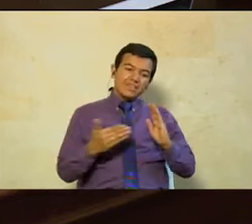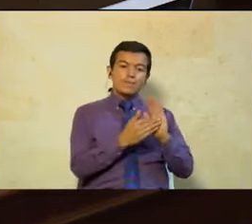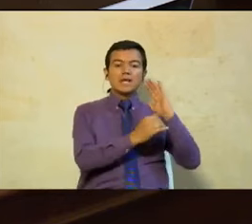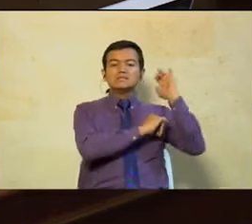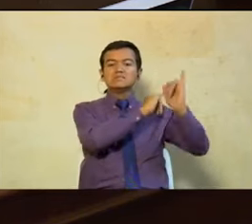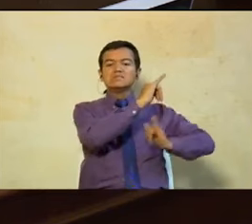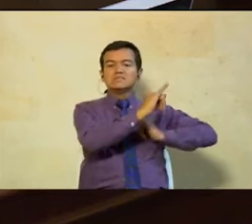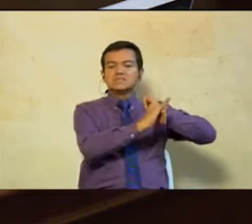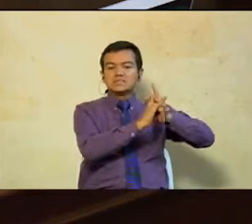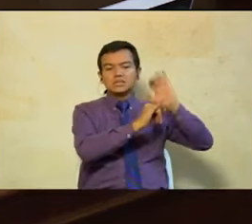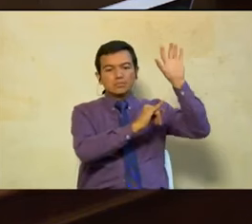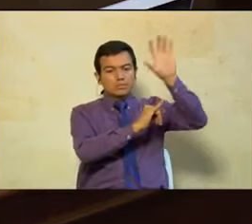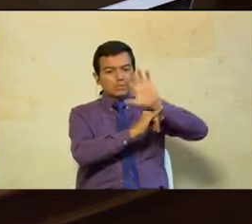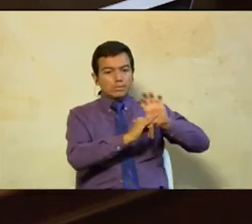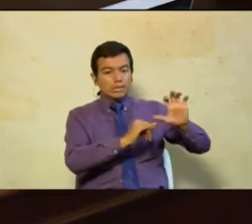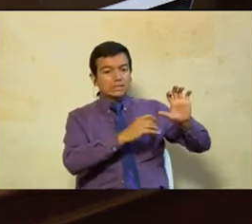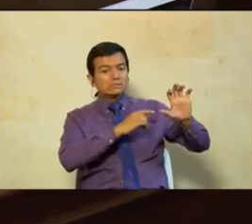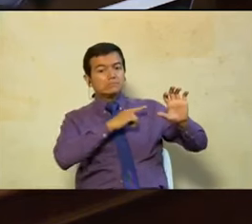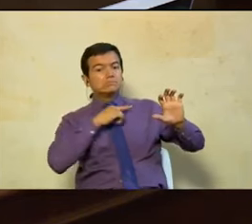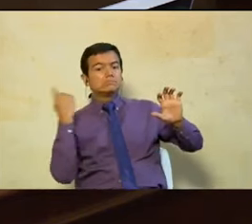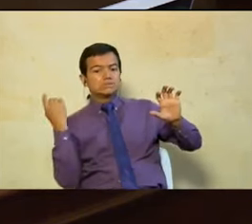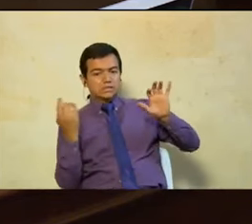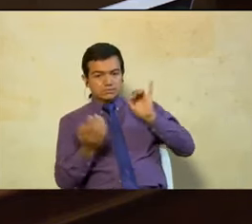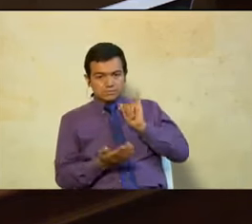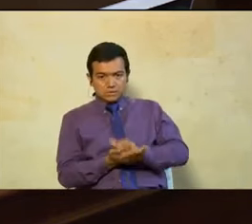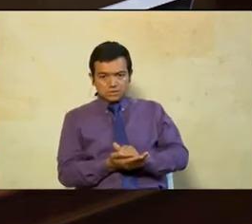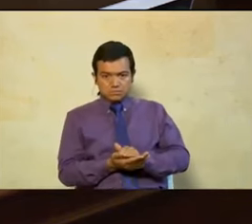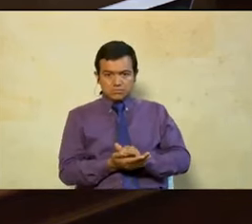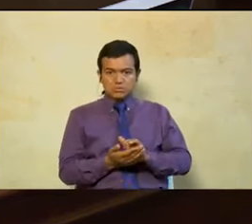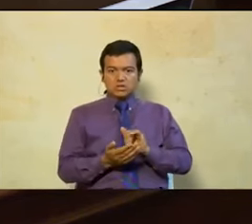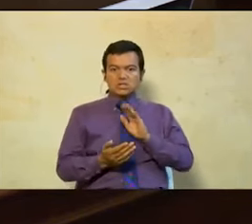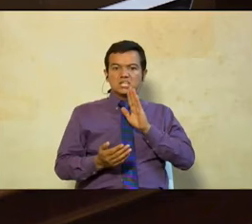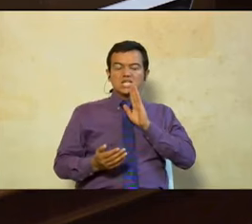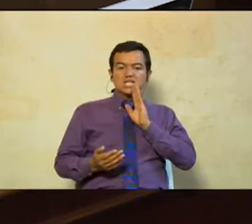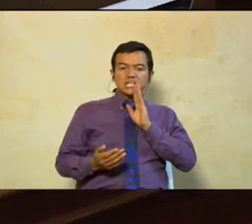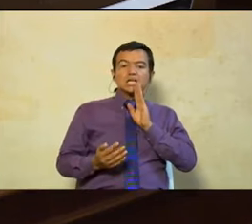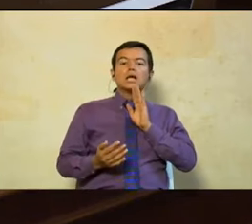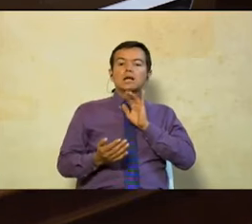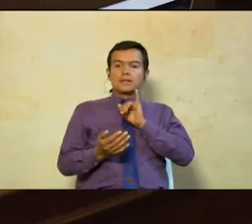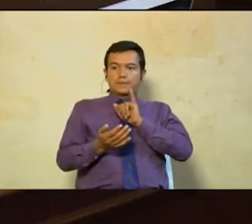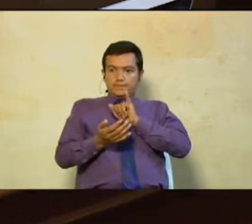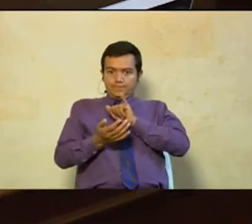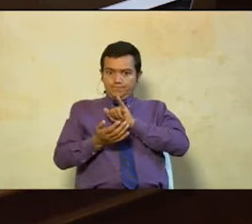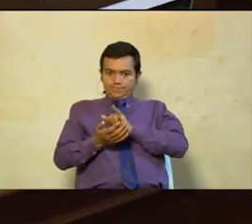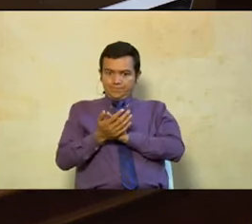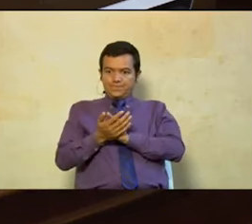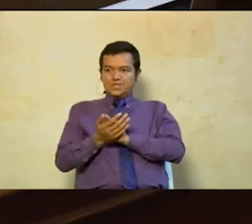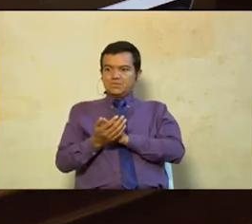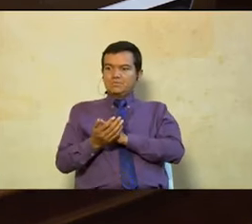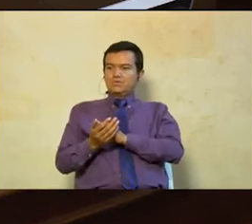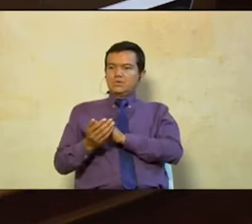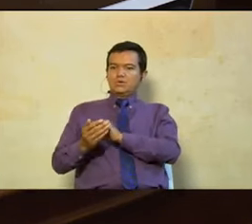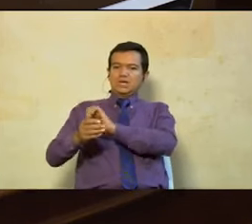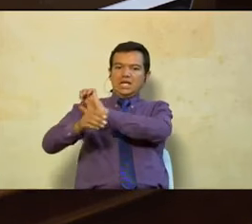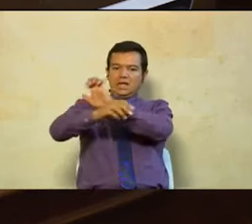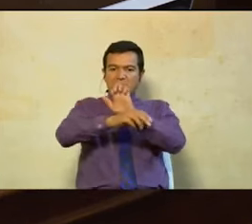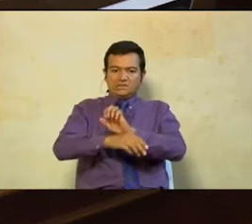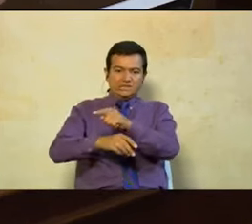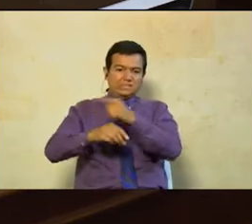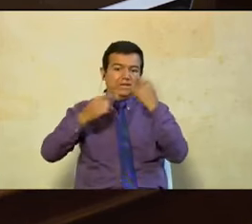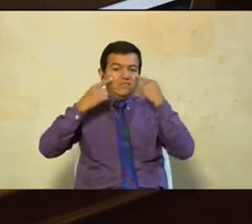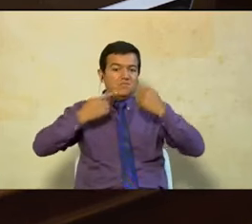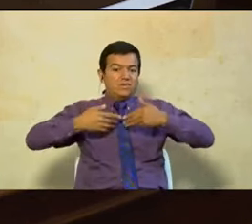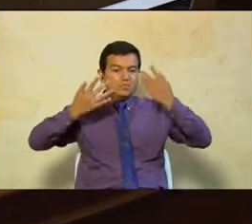que han perdido firmas muy reconocidas en el suministro de algunos